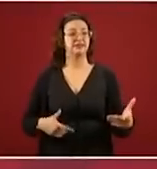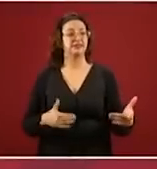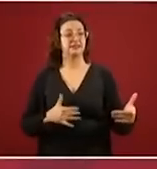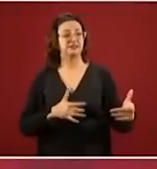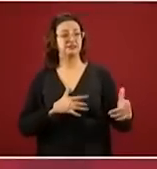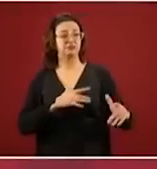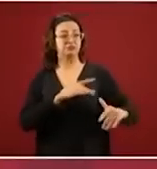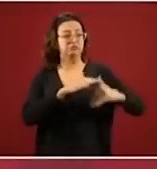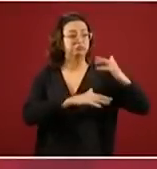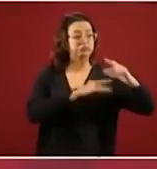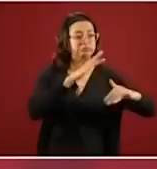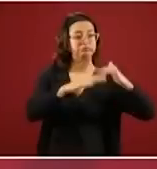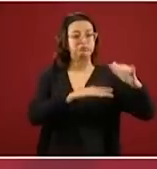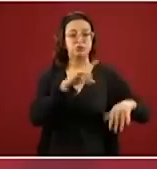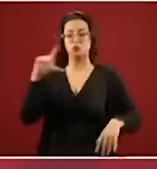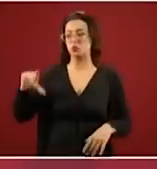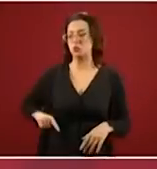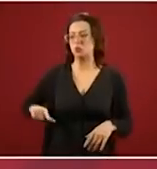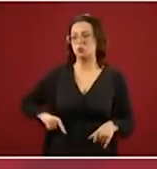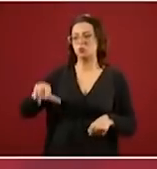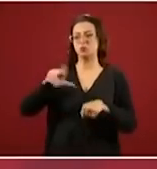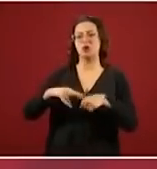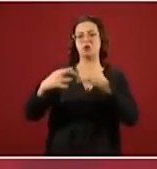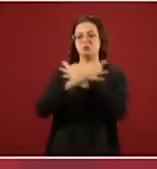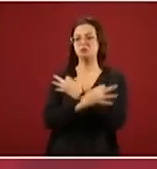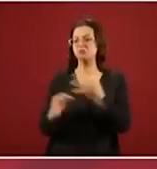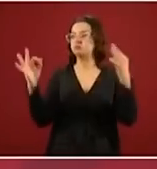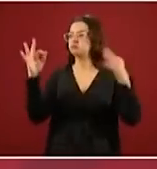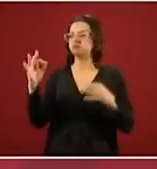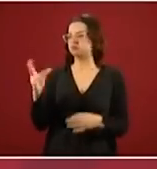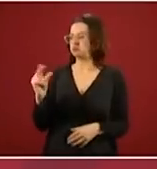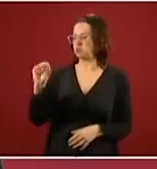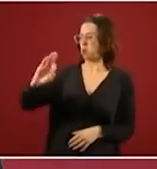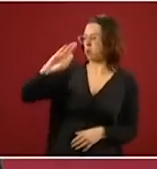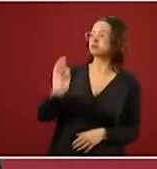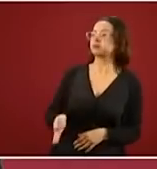un gobernador declaró que no va a aceptar es voluntario